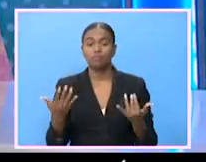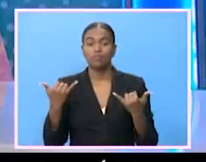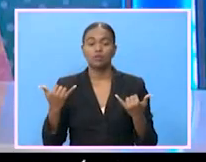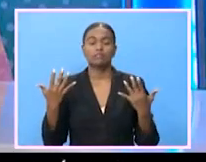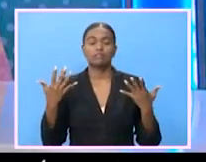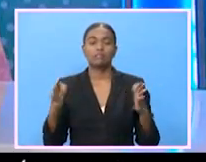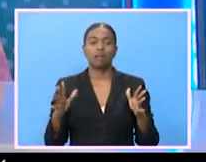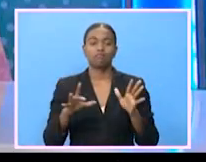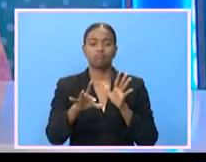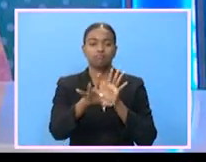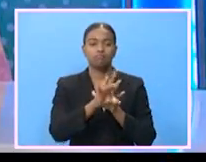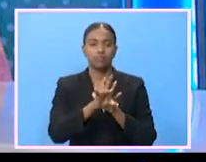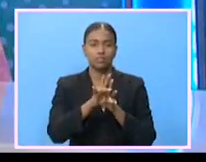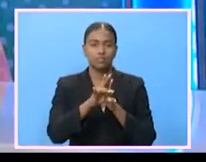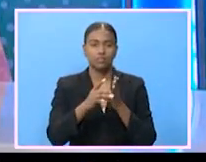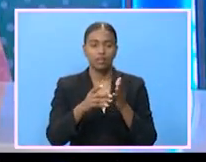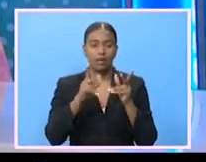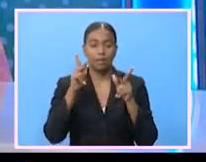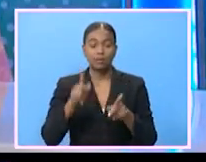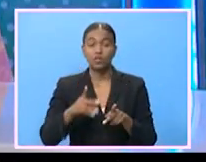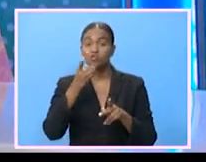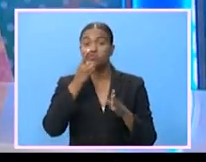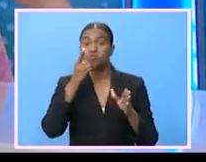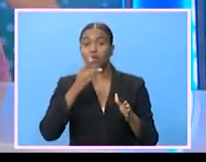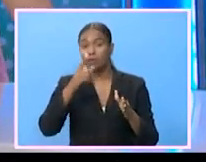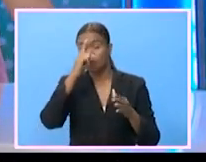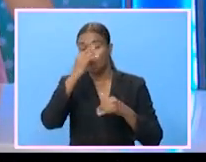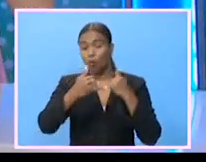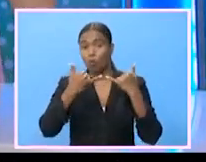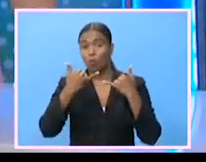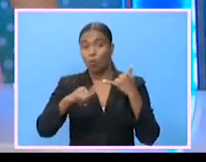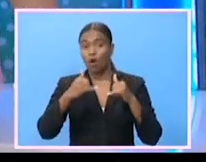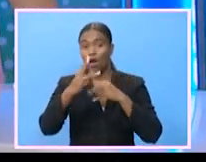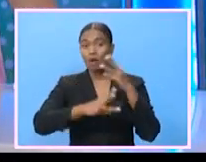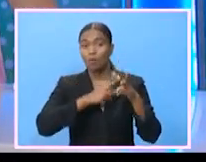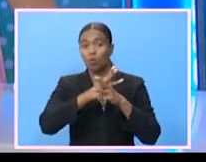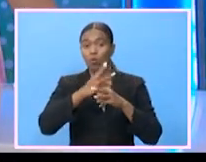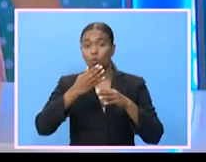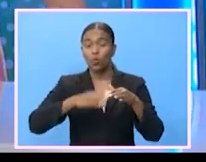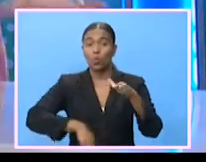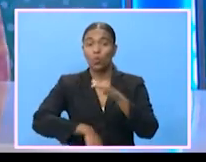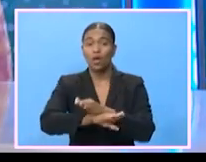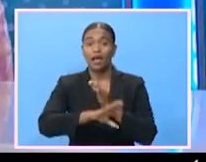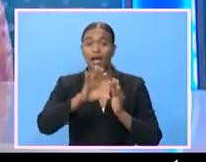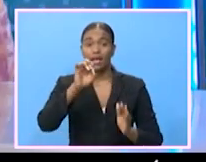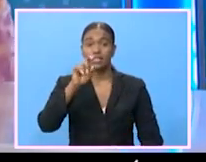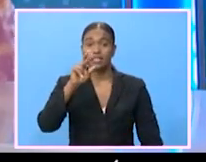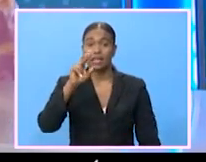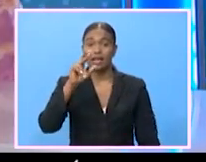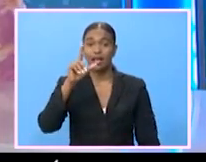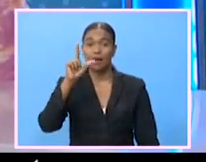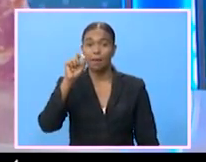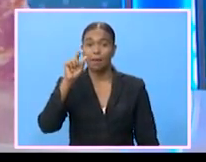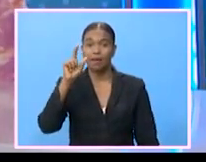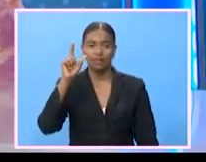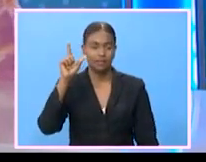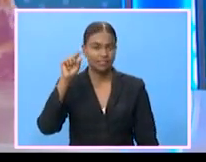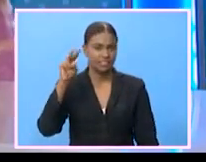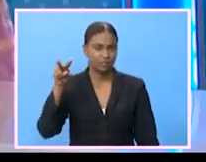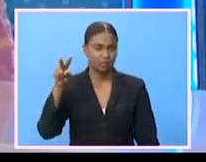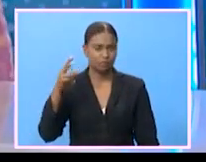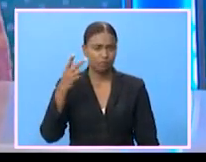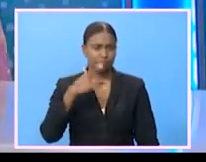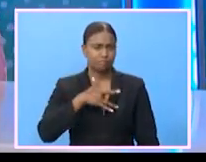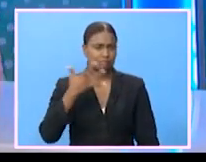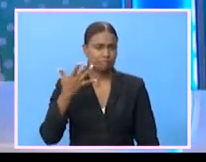fue seleccionado un árbitro dominicano para el Mundial de Fútbol en Qatar 2022. ¿De quién se trata, Marcos? ¡Qué emoción! Haciendo